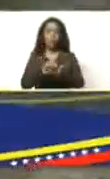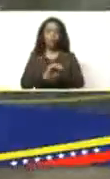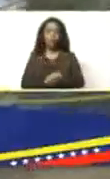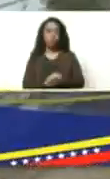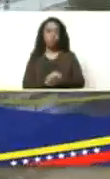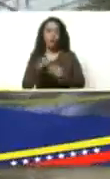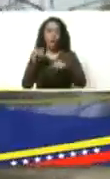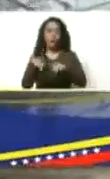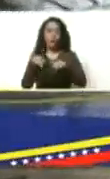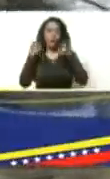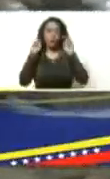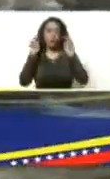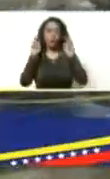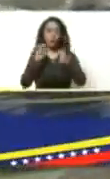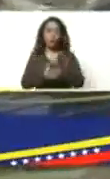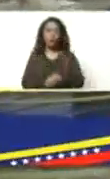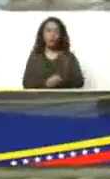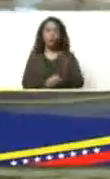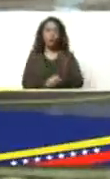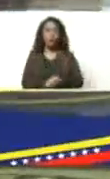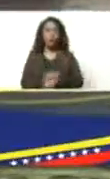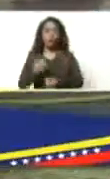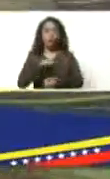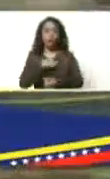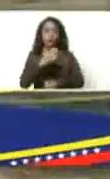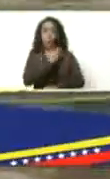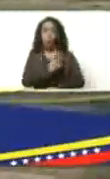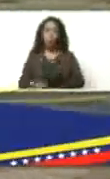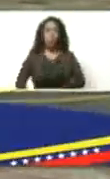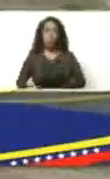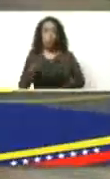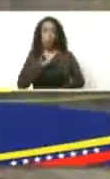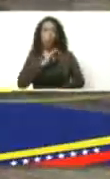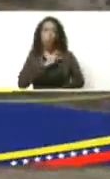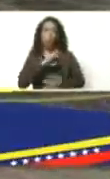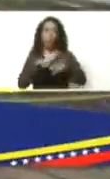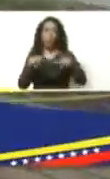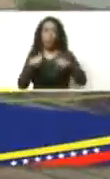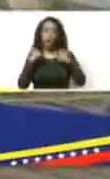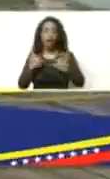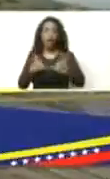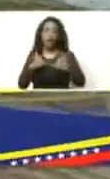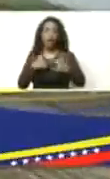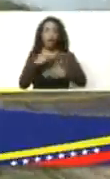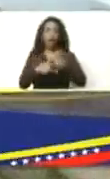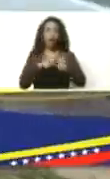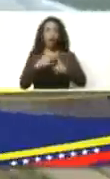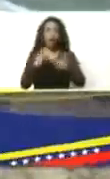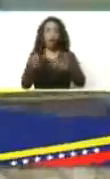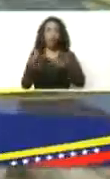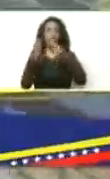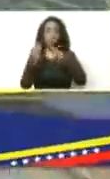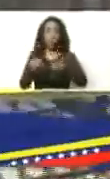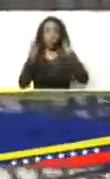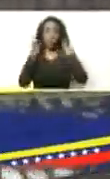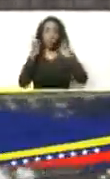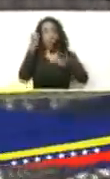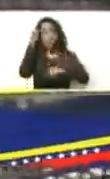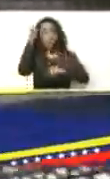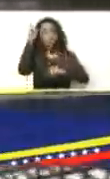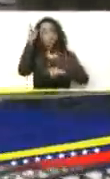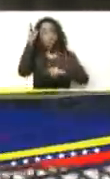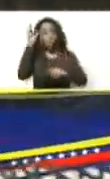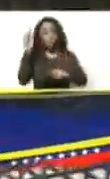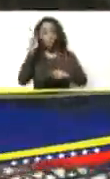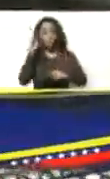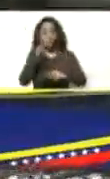las protagonistas en estos escenarios, y que somos los dueños de nuestras tierras, y que ahora la revolución nos da la facultad y la capacidad de